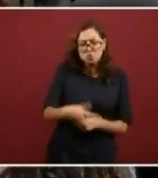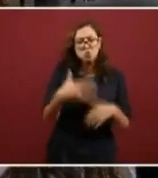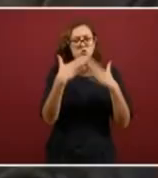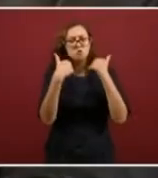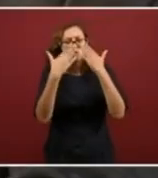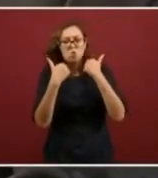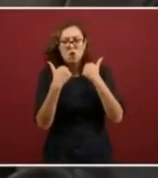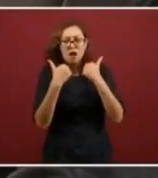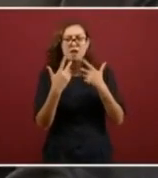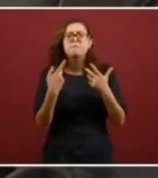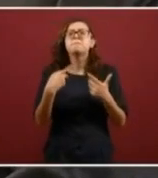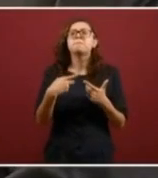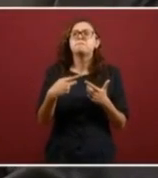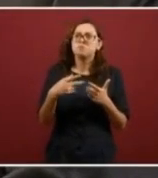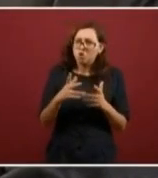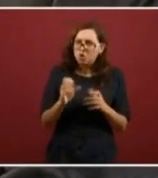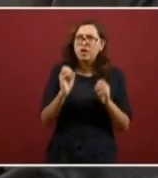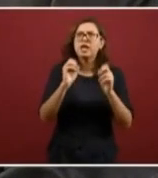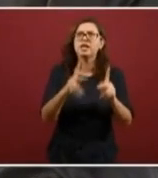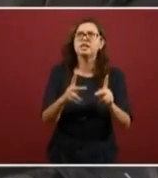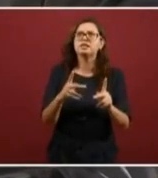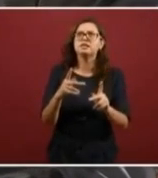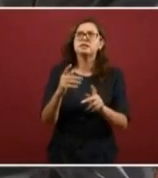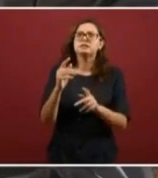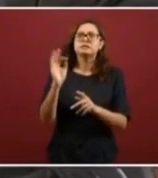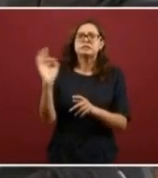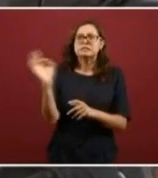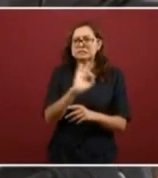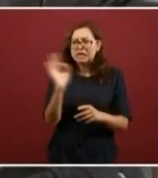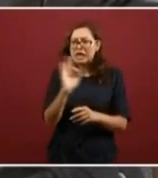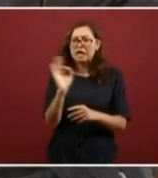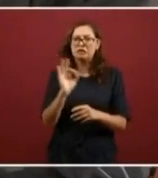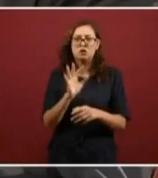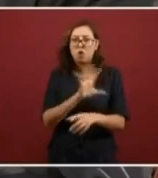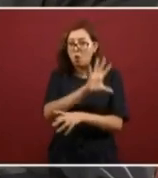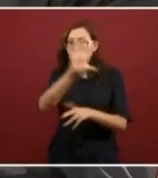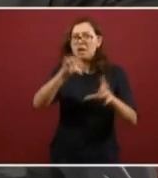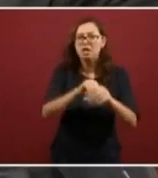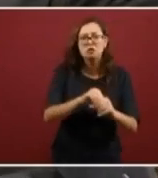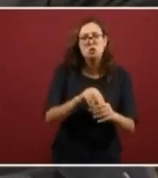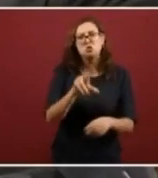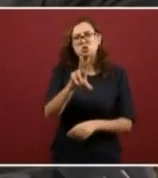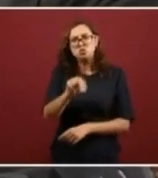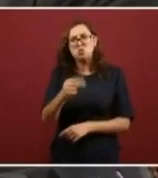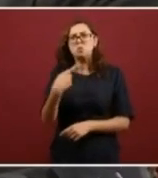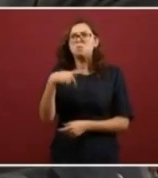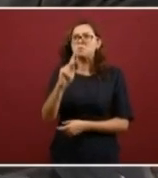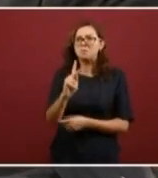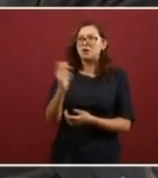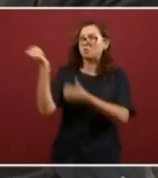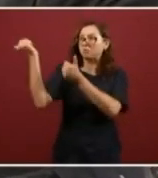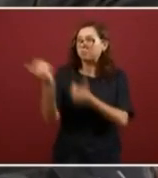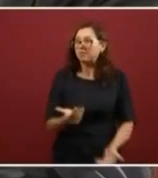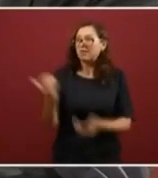se pueda reducir la importación, que ahora es